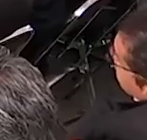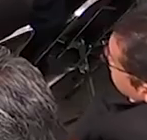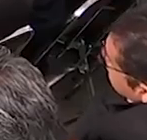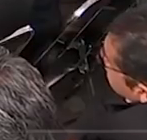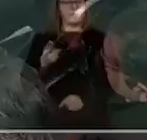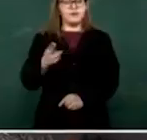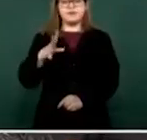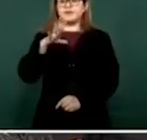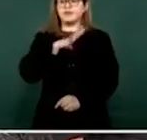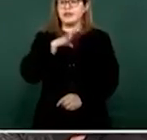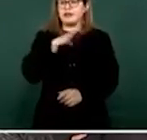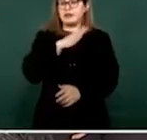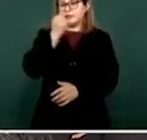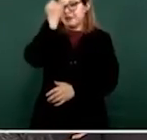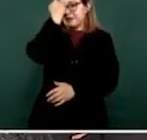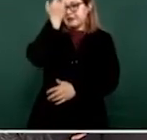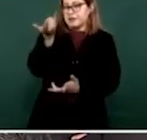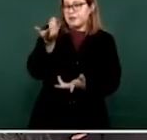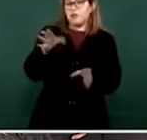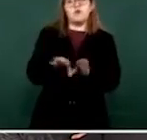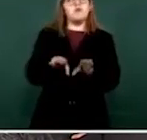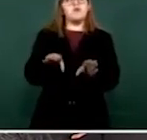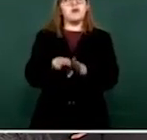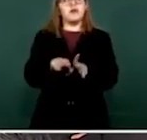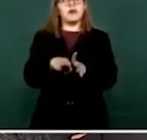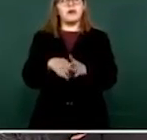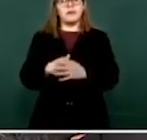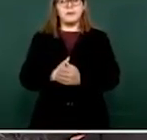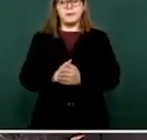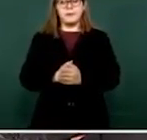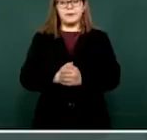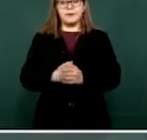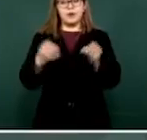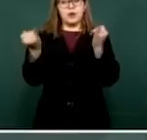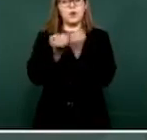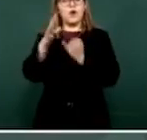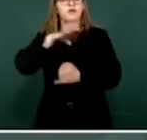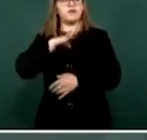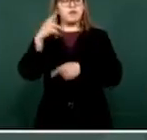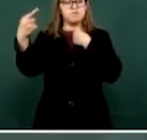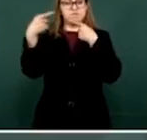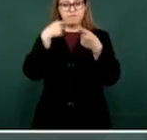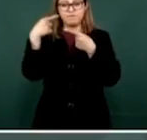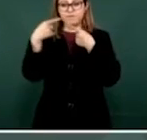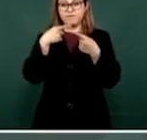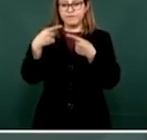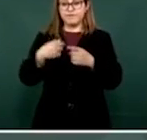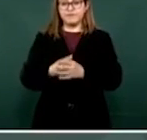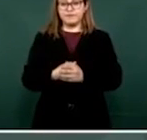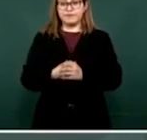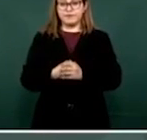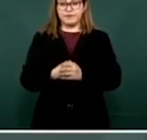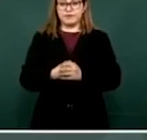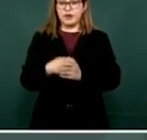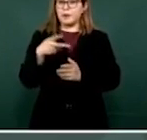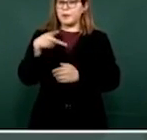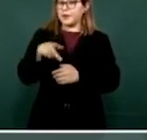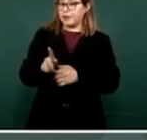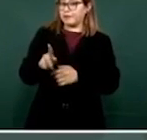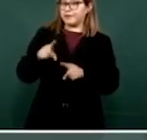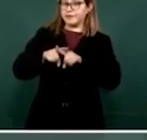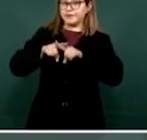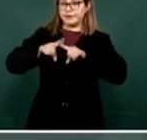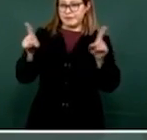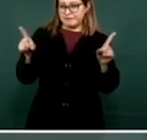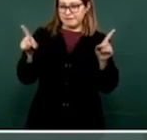Hay mensajes de ida y vuelta y hay diálogo circular. Y tenemos